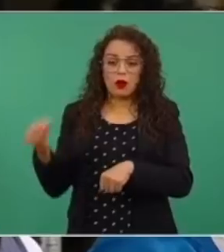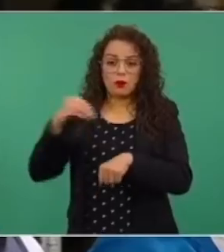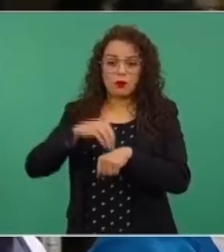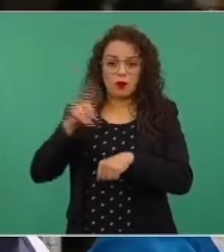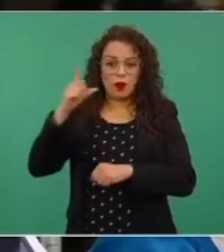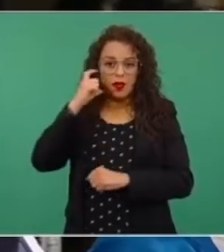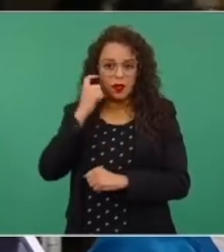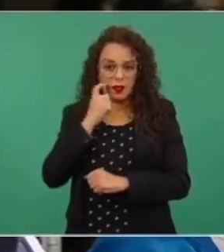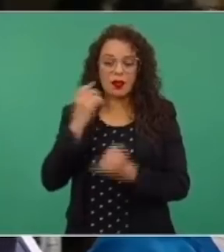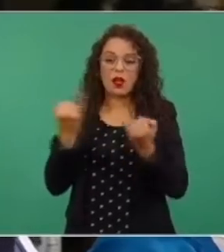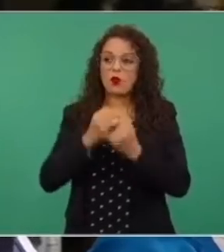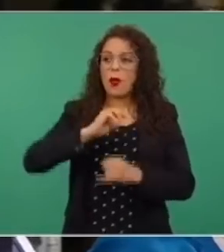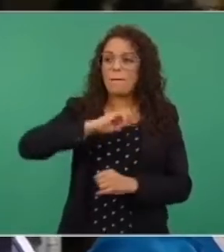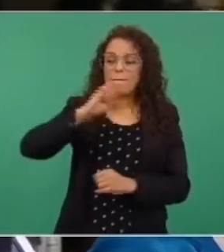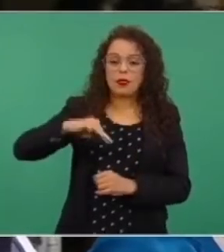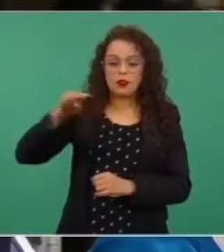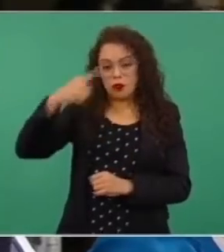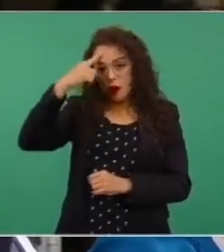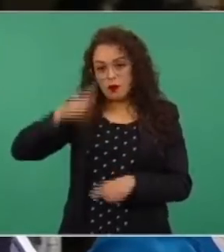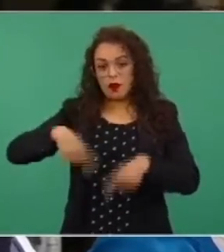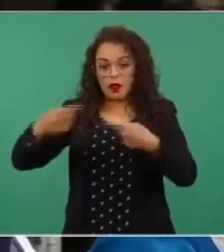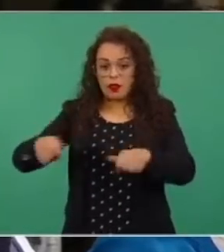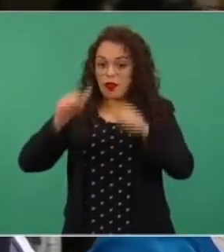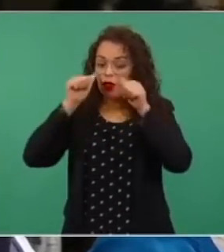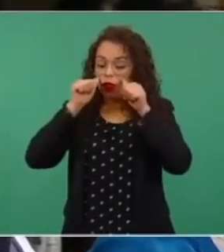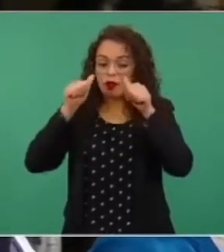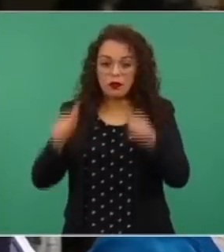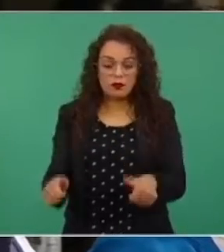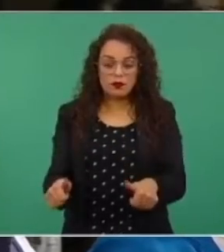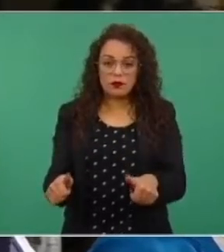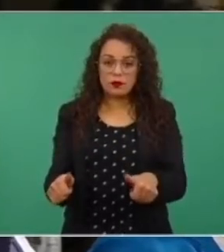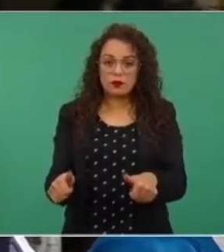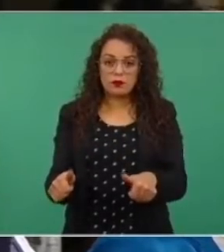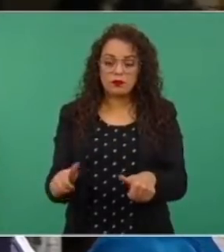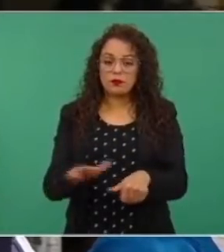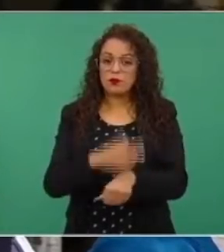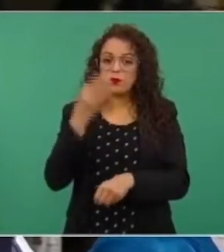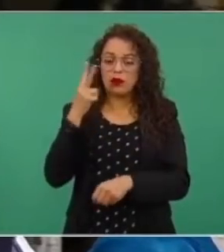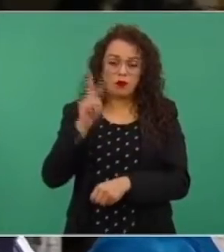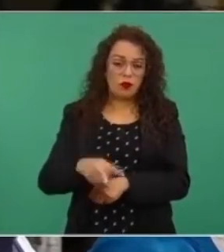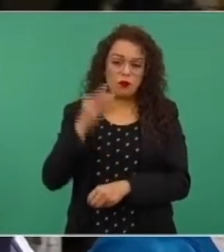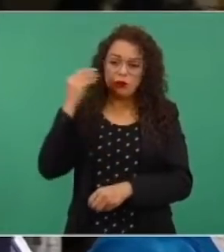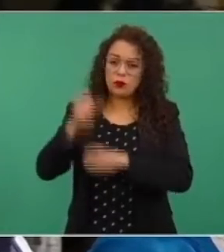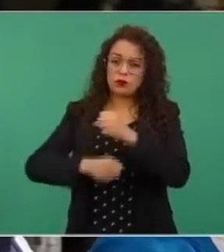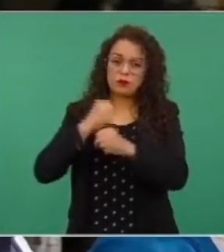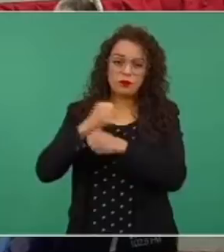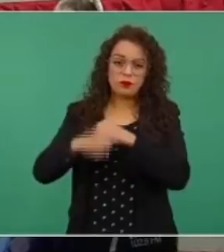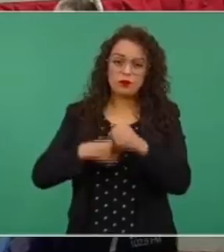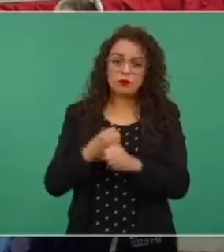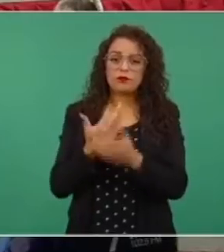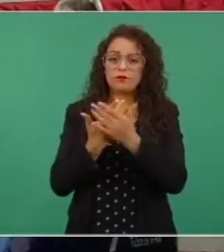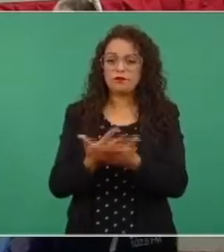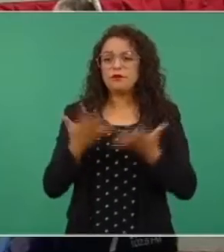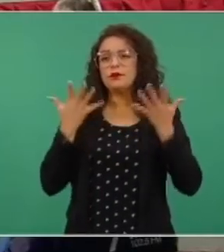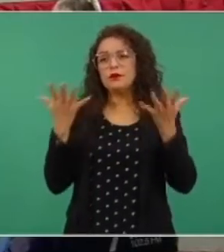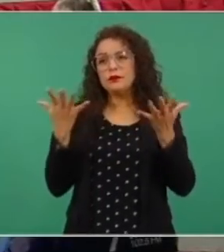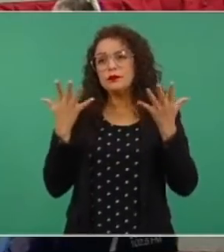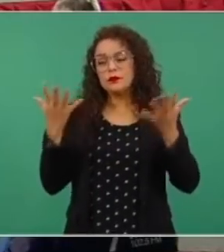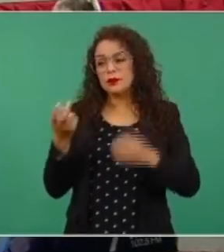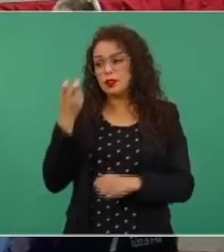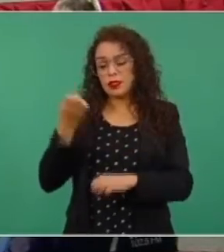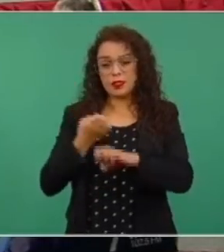Michoacán, para que se atienda Guerrero después de tantas décadas y de una esperanza que se tiene en este estado tan